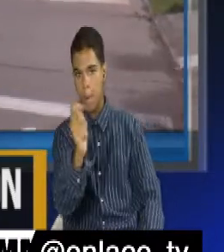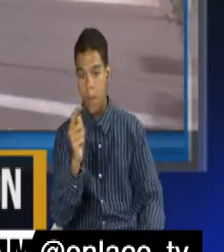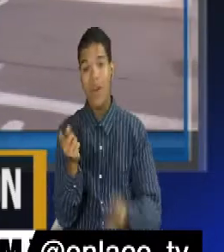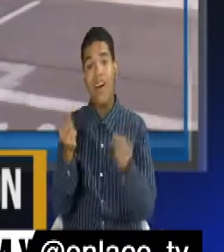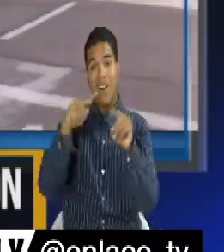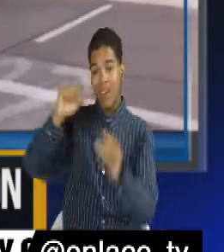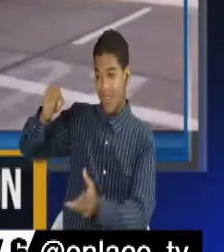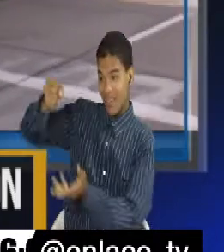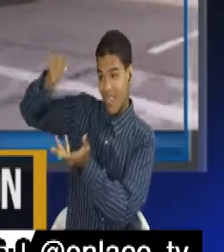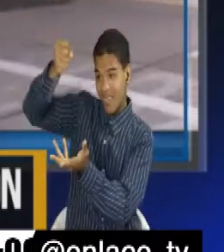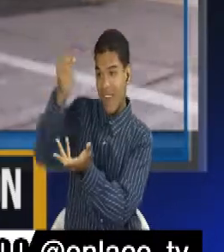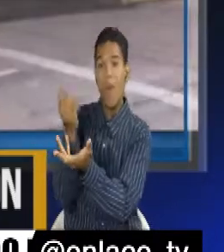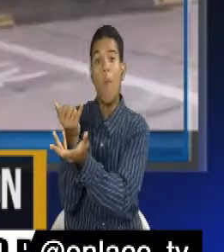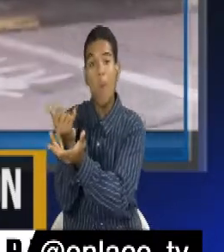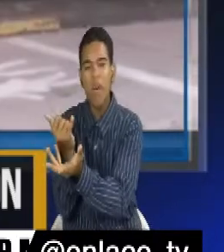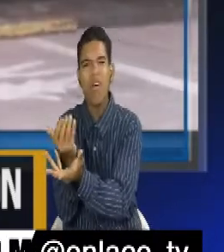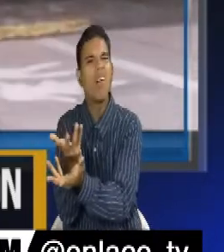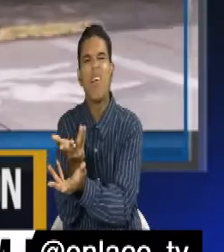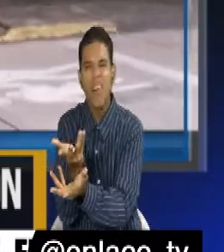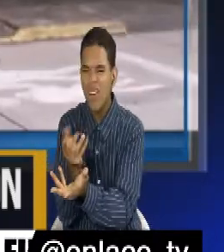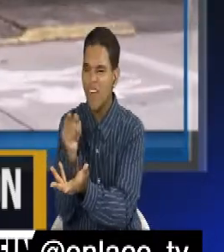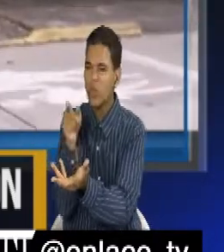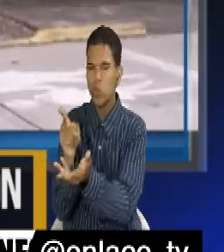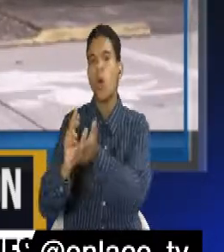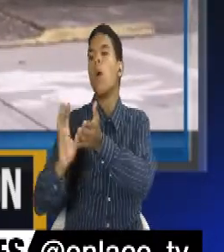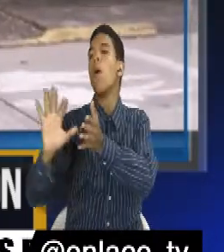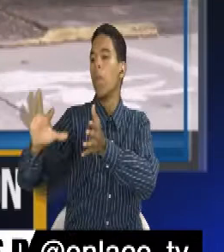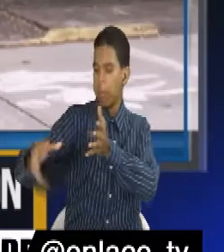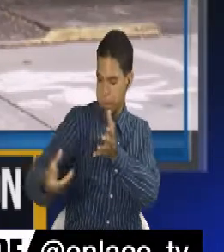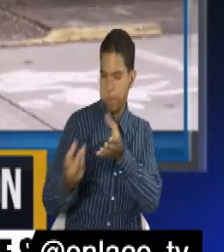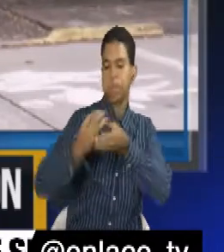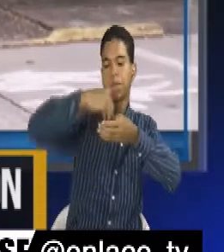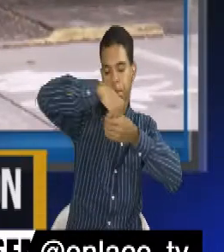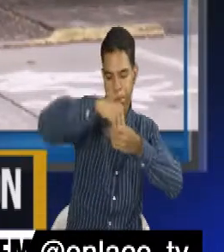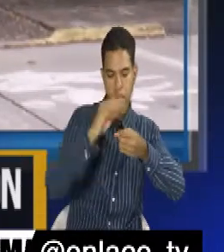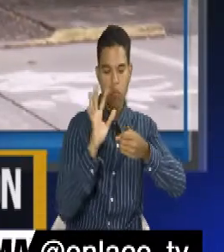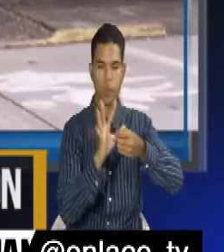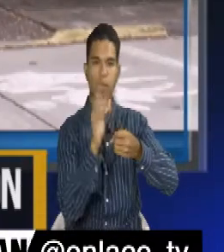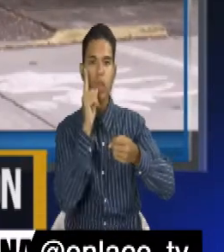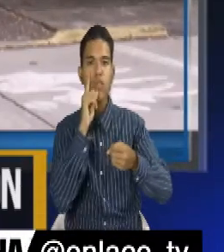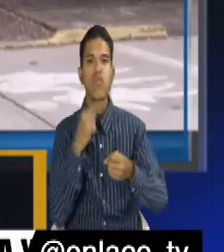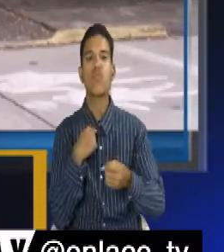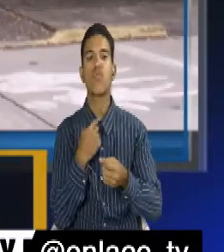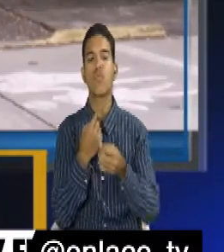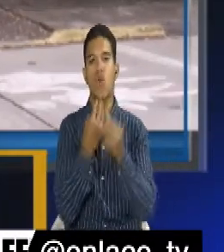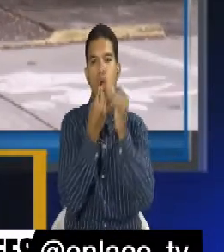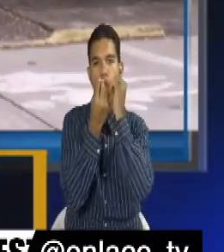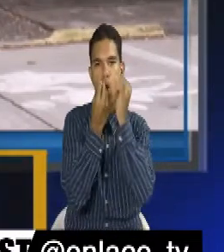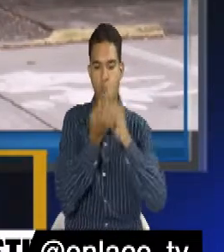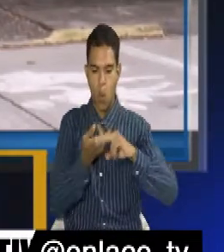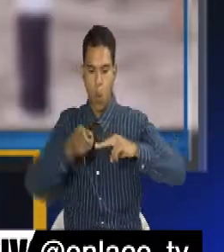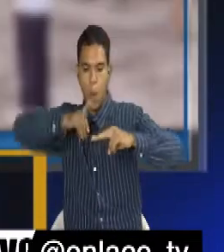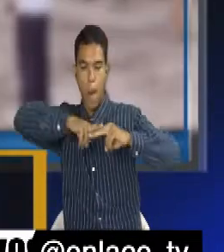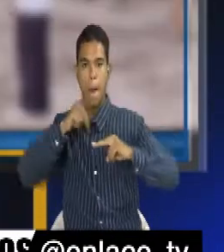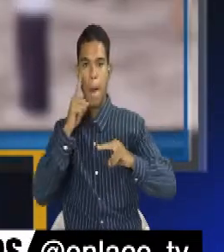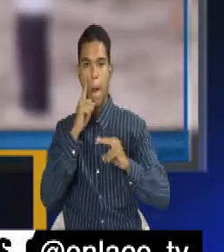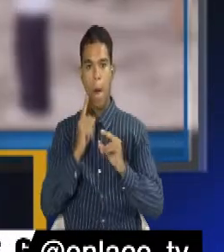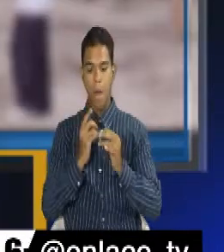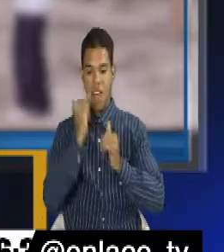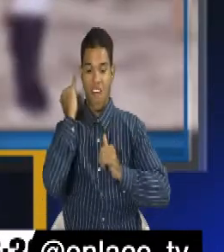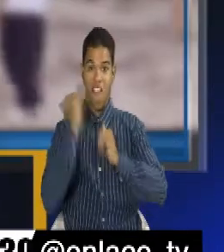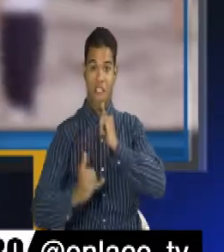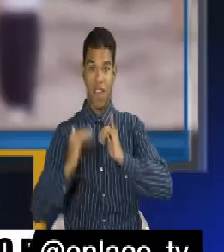hace parte lo que es el complemento alimenticio para ya al final de año. Ya con